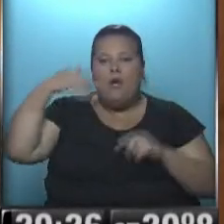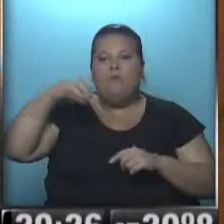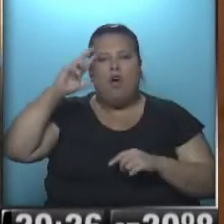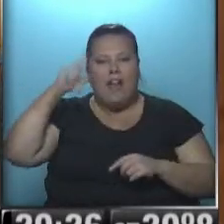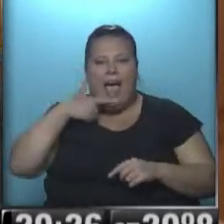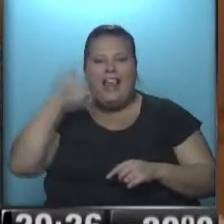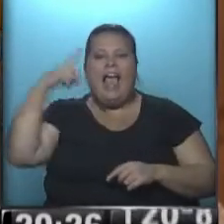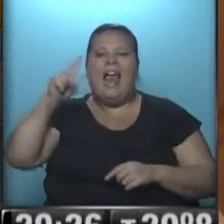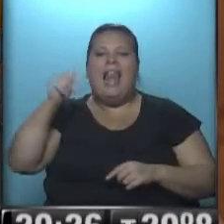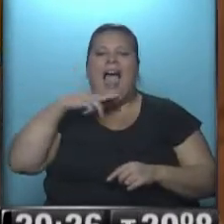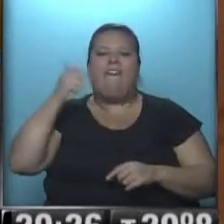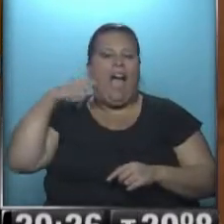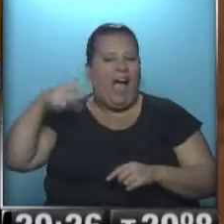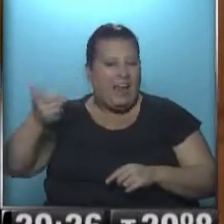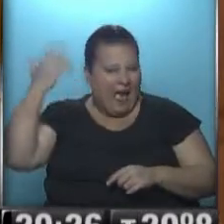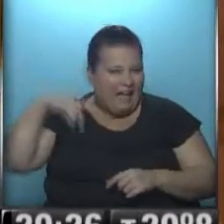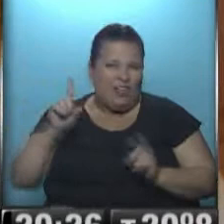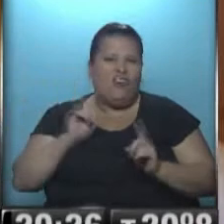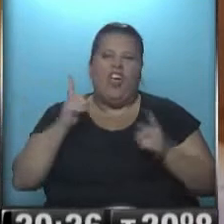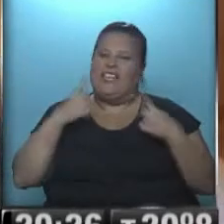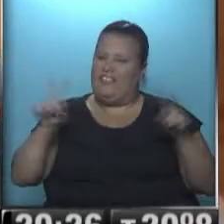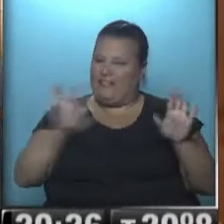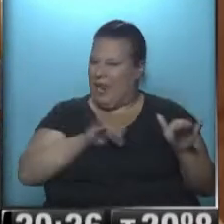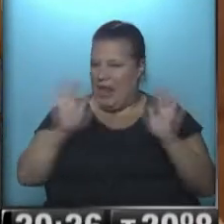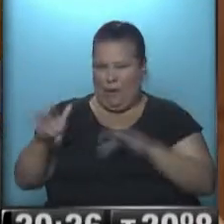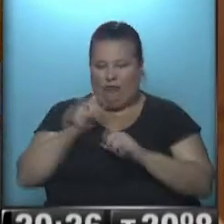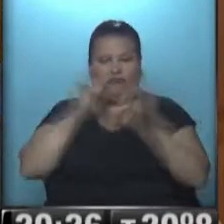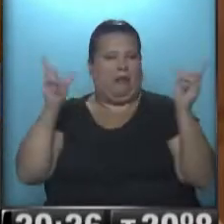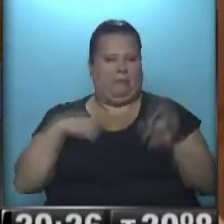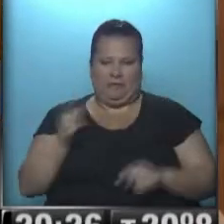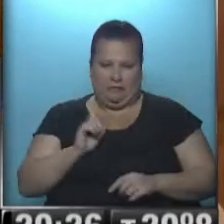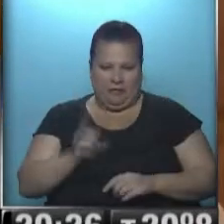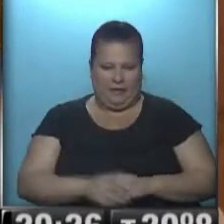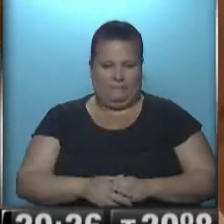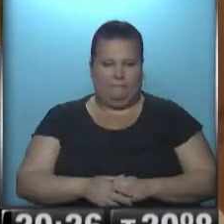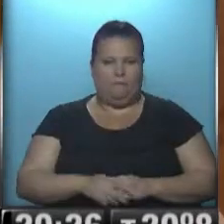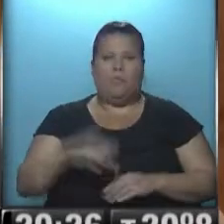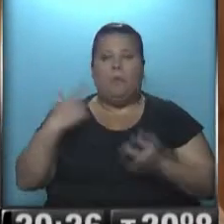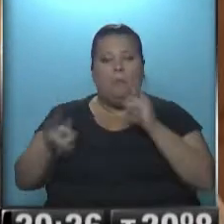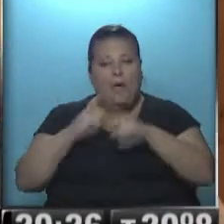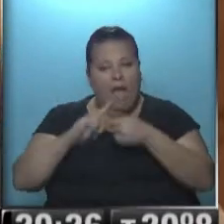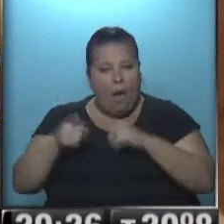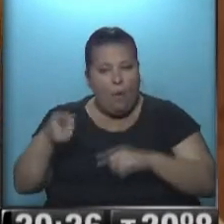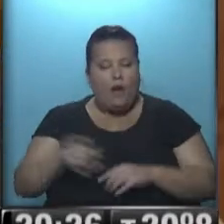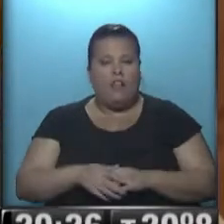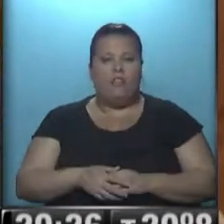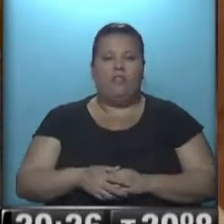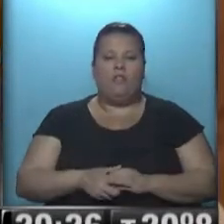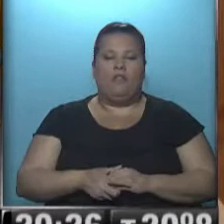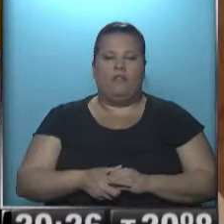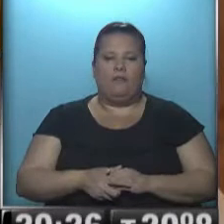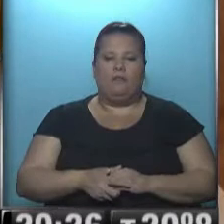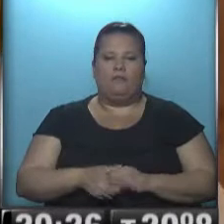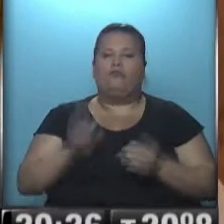con la baña en aquel momento, así que no es algo muy diferente, no nos sorprendió. ¿Descartan la posibilidad de un acuerdo con el sector del